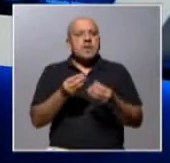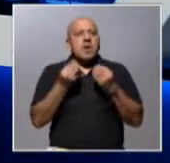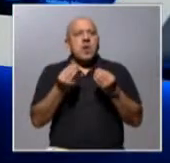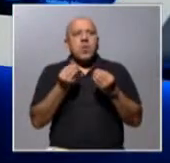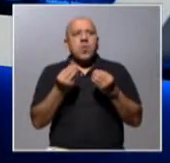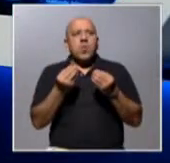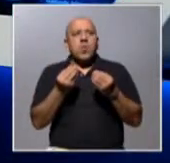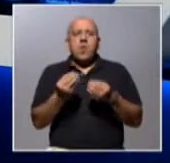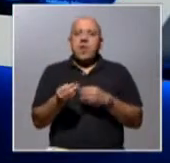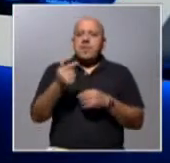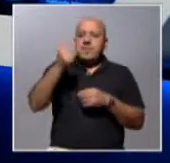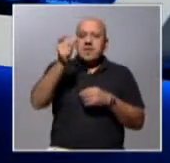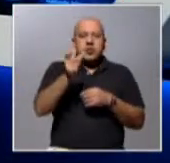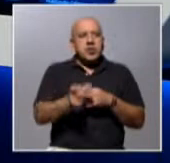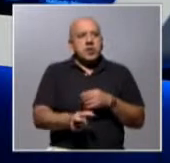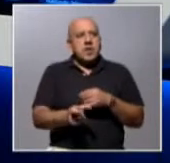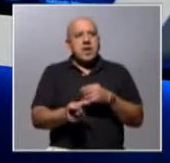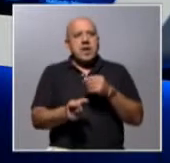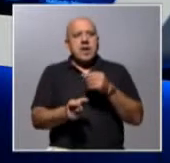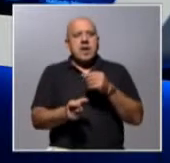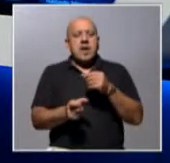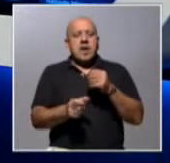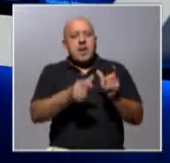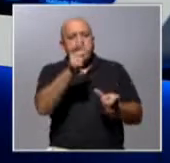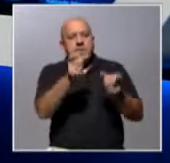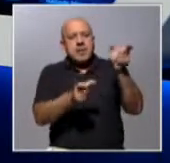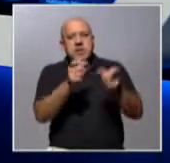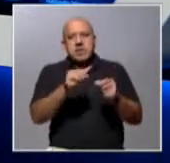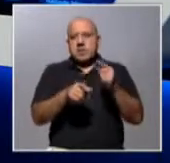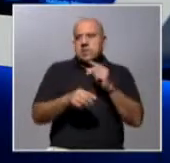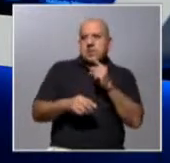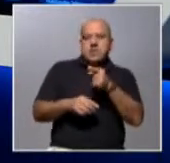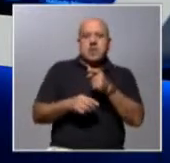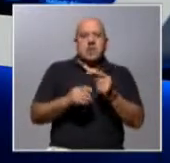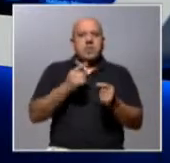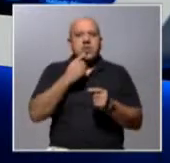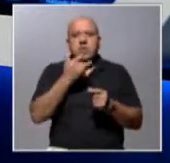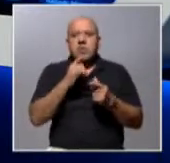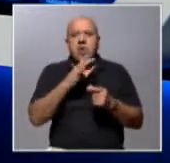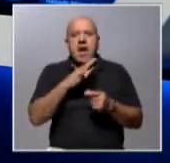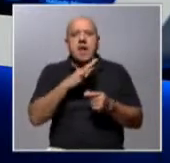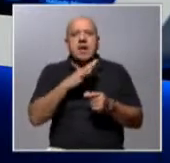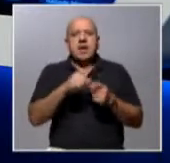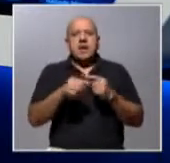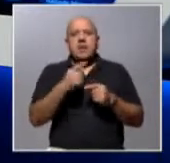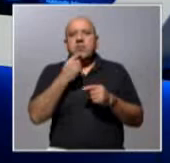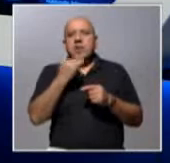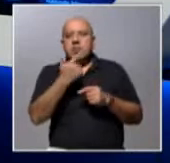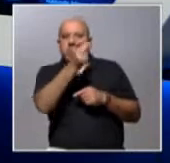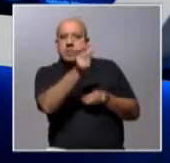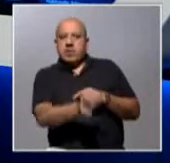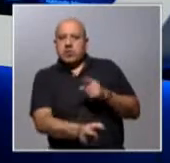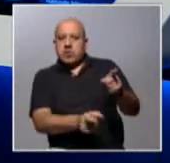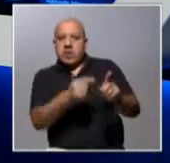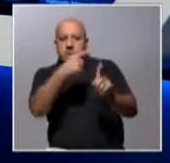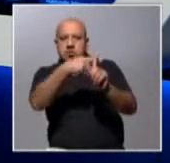más propensas a esta conducta, ¿no? A de estar señalando al otro? Me has dicho que hay casos de vecindarios que hay un enfermo de